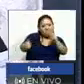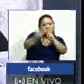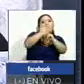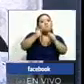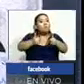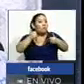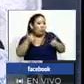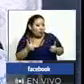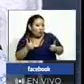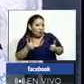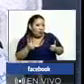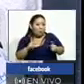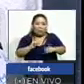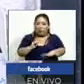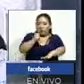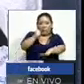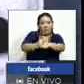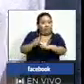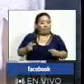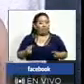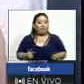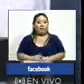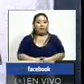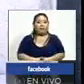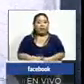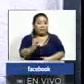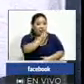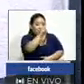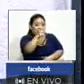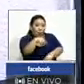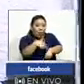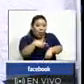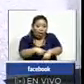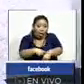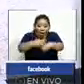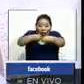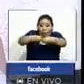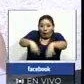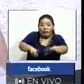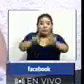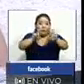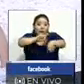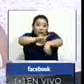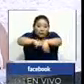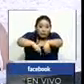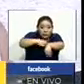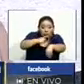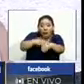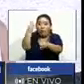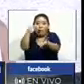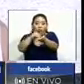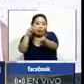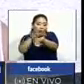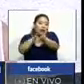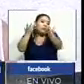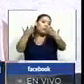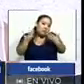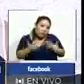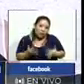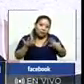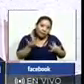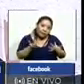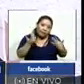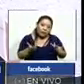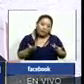pero la implementación no estuvo correcta. Seis horas perdidas. Seis horas perdidas, dinero perdido, citas que nosotros ya teníamos pendientes.